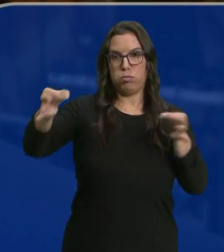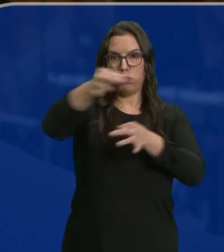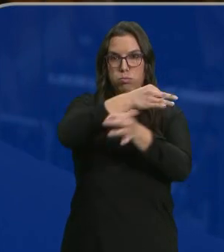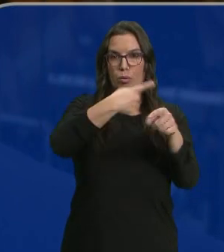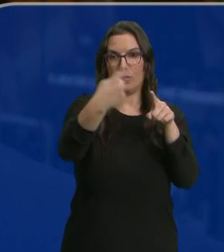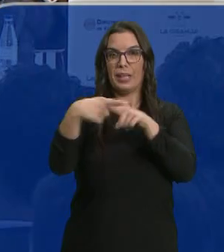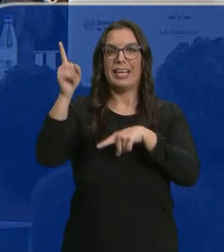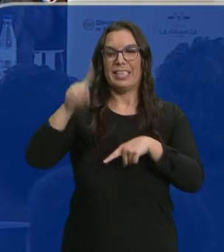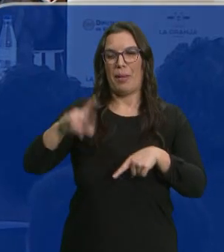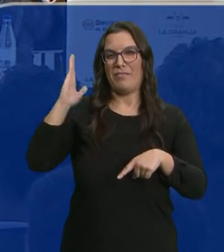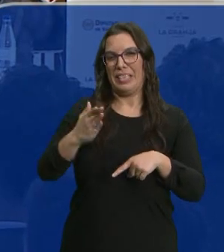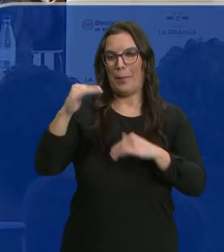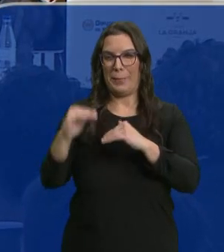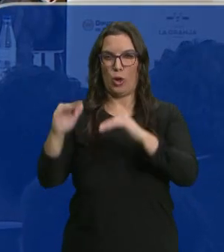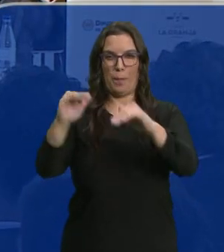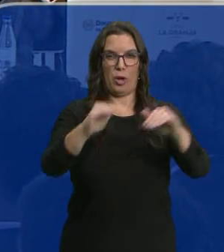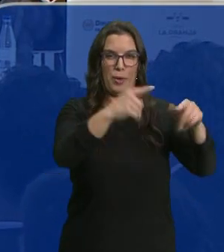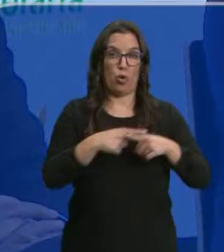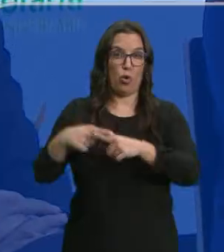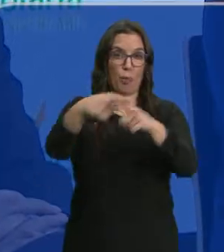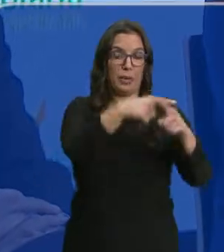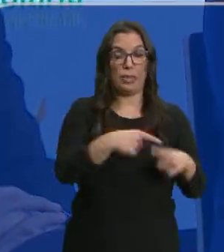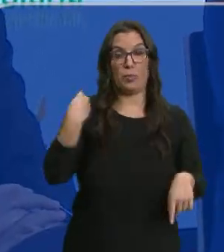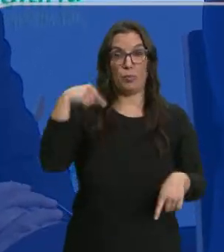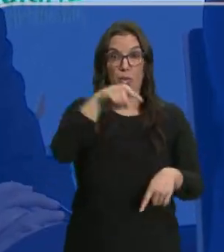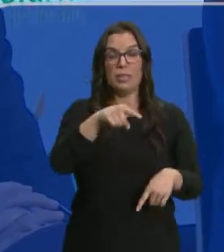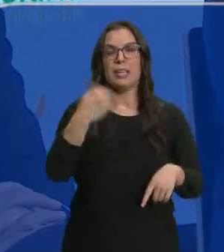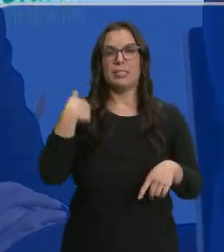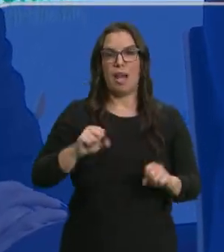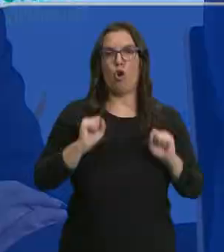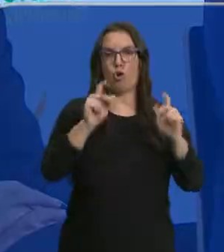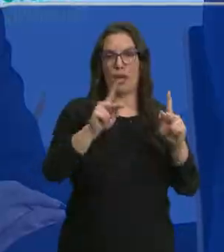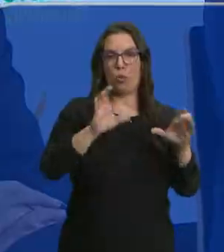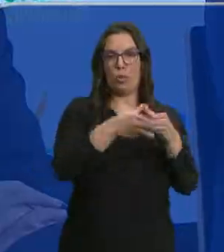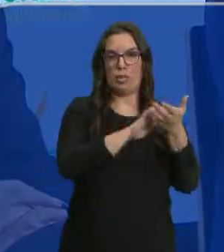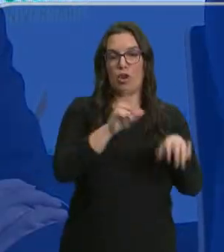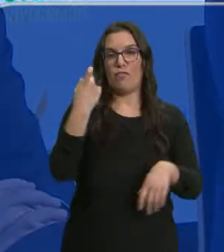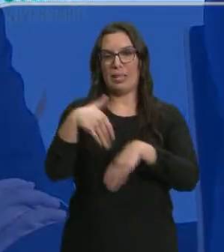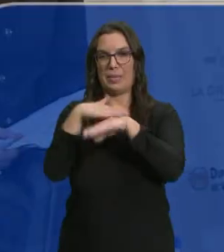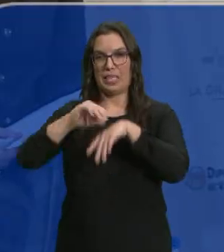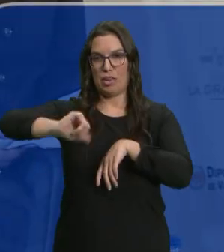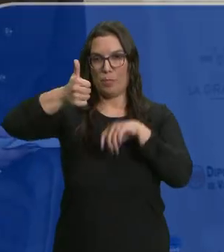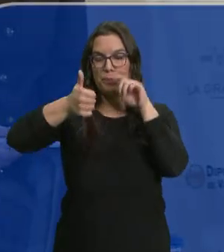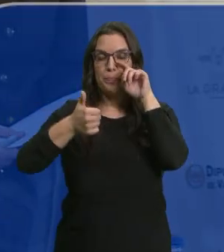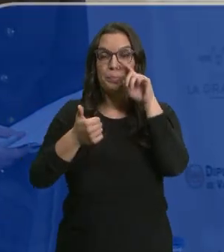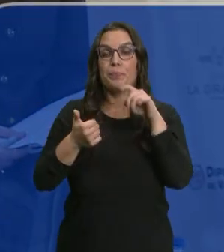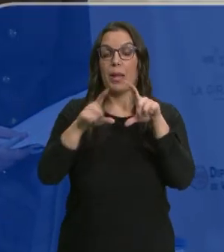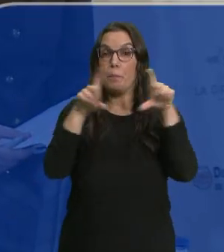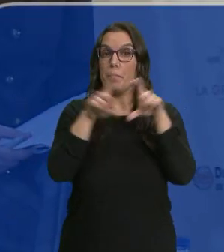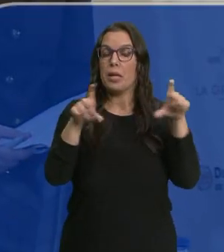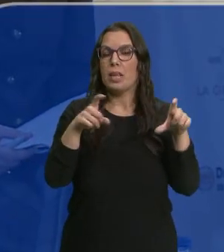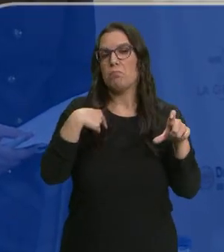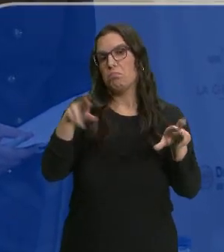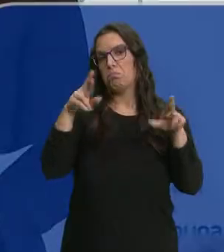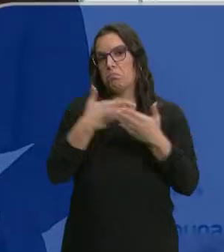mismo tiempo minimizar el impacto. El proyecto de energía solar en Garoña tiene ya el visto bueno de la Junta y falta el del Ministerio. Su promotor confía